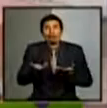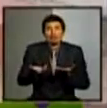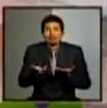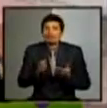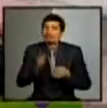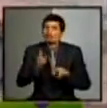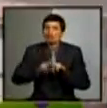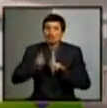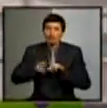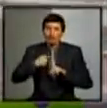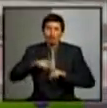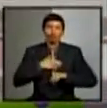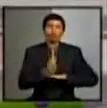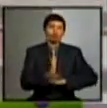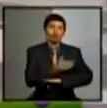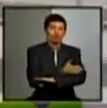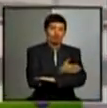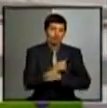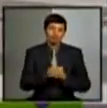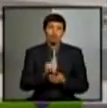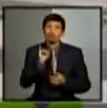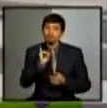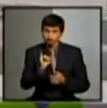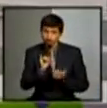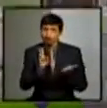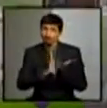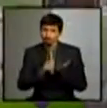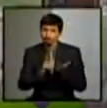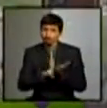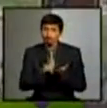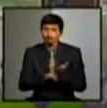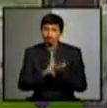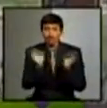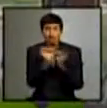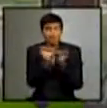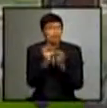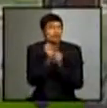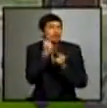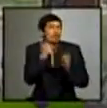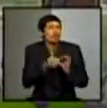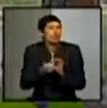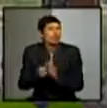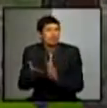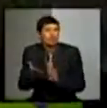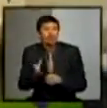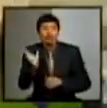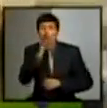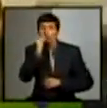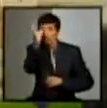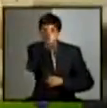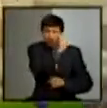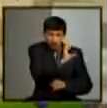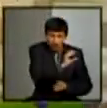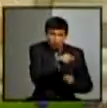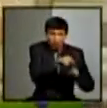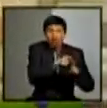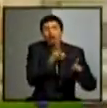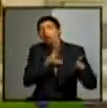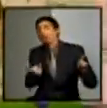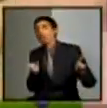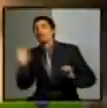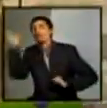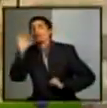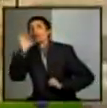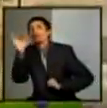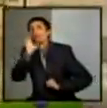nos preparamos igual antes. Y es que claro, esa es la mejor explicación. Los que no están paseando están en busca de los regalos